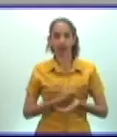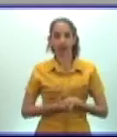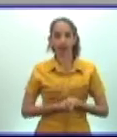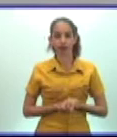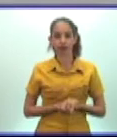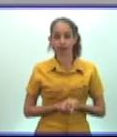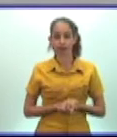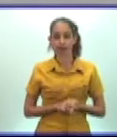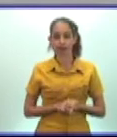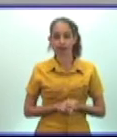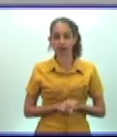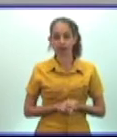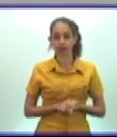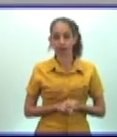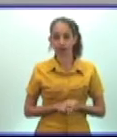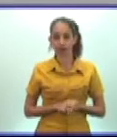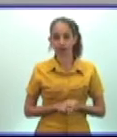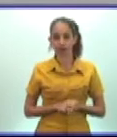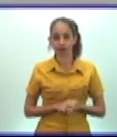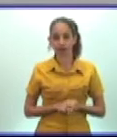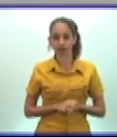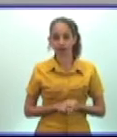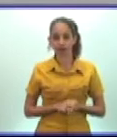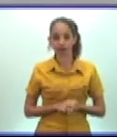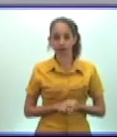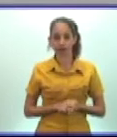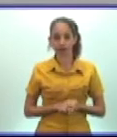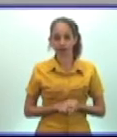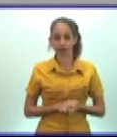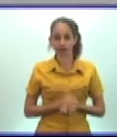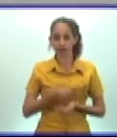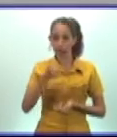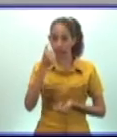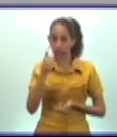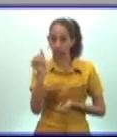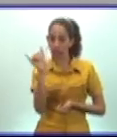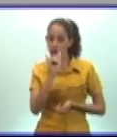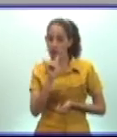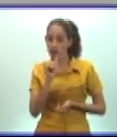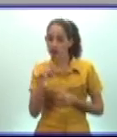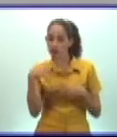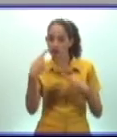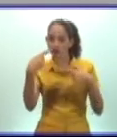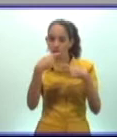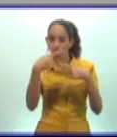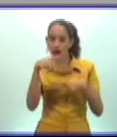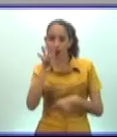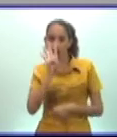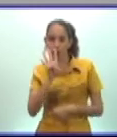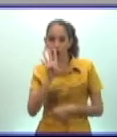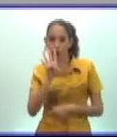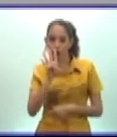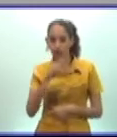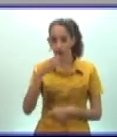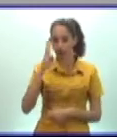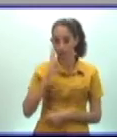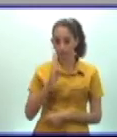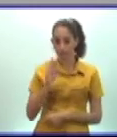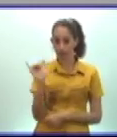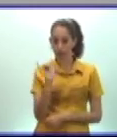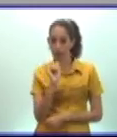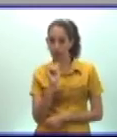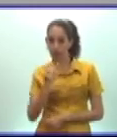valores hallados? A igual a 4, B igual a